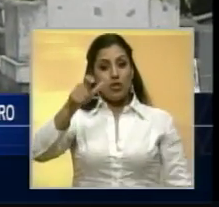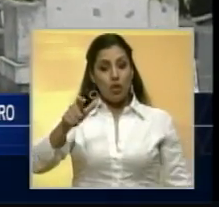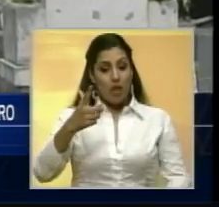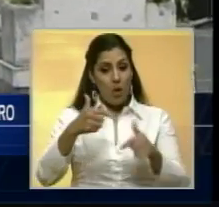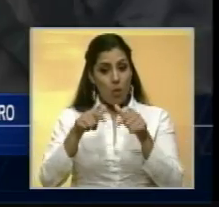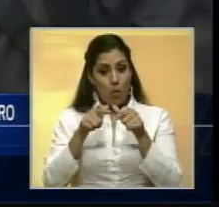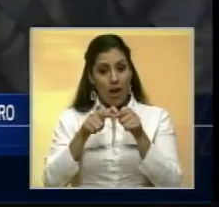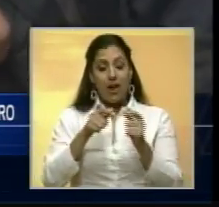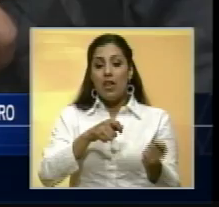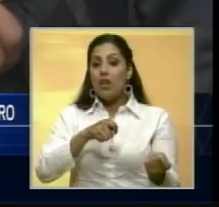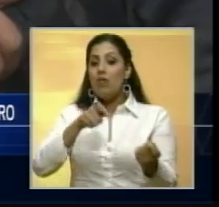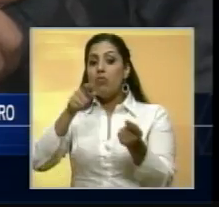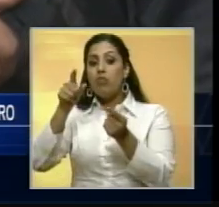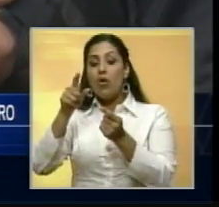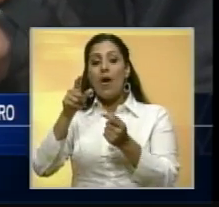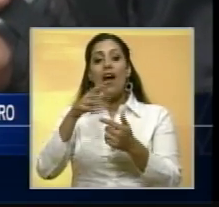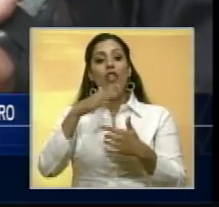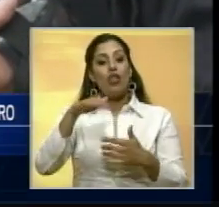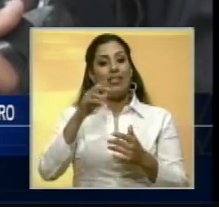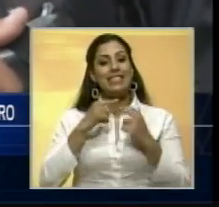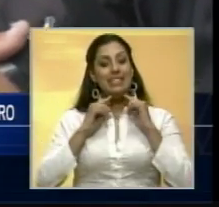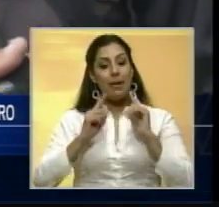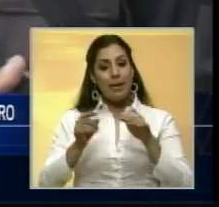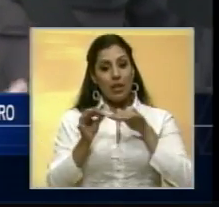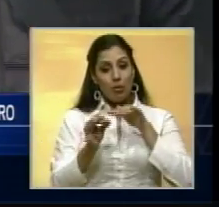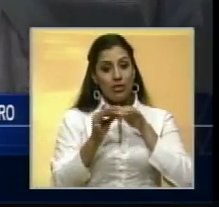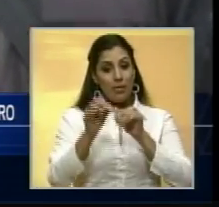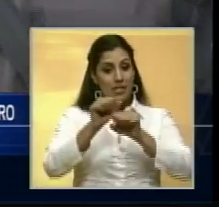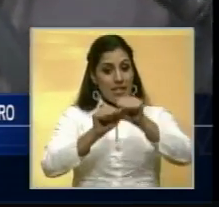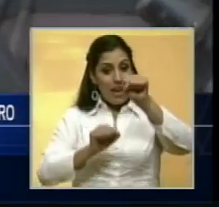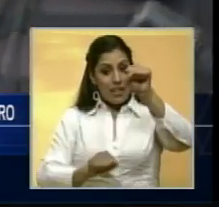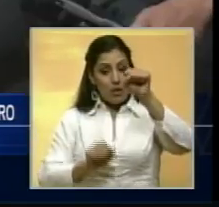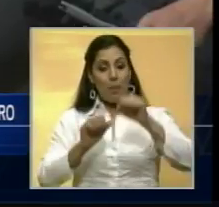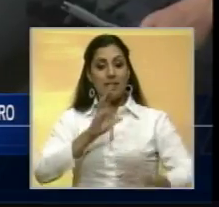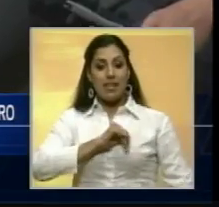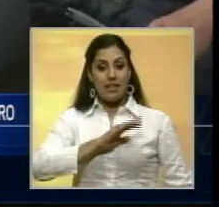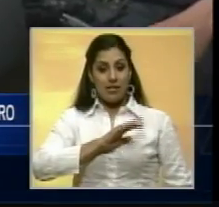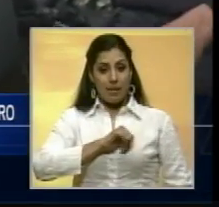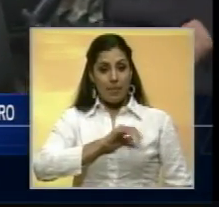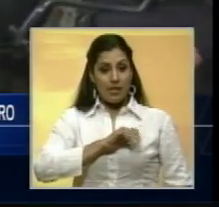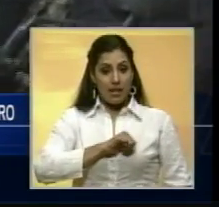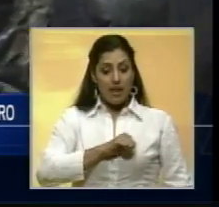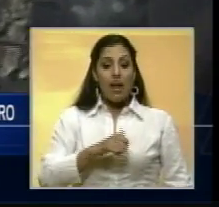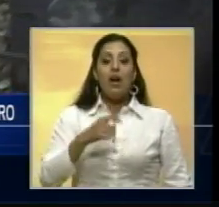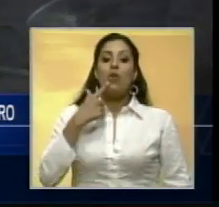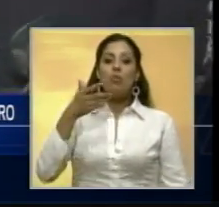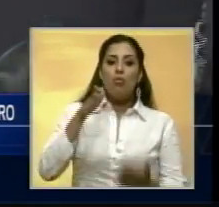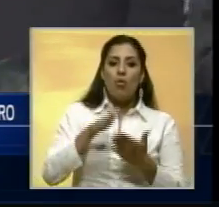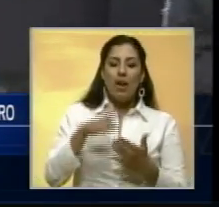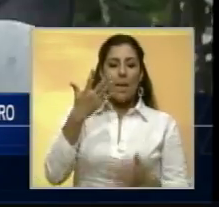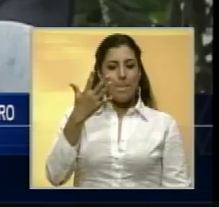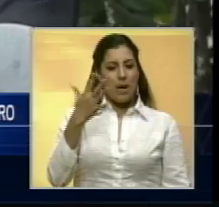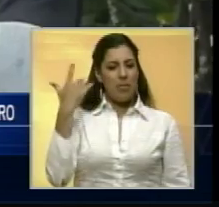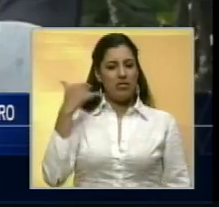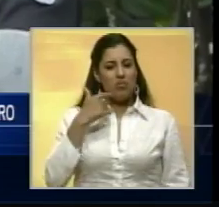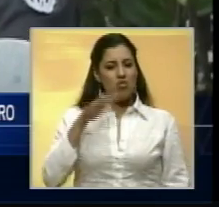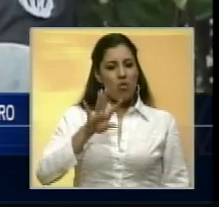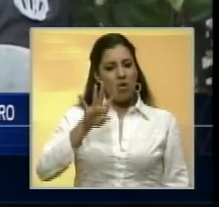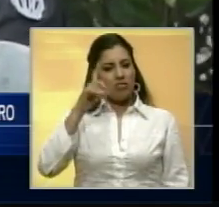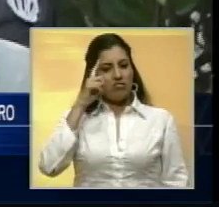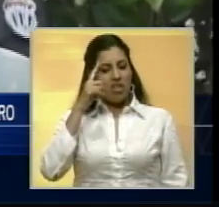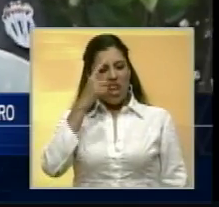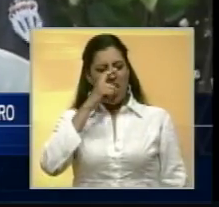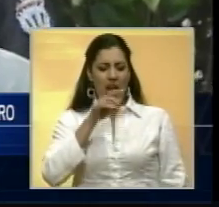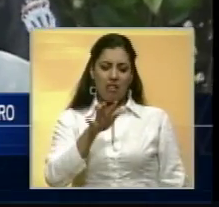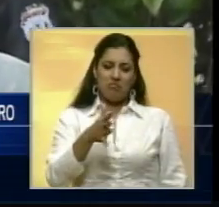zona y trasladado a la morgue del cementerio municipal de San Cristóbal por el 6CPC. Su data de muerte es de al menos 4 días y su